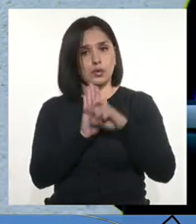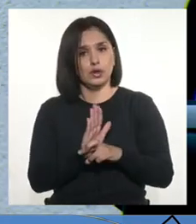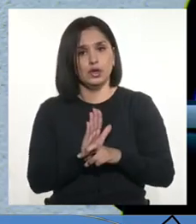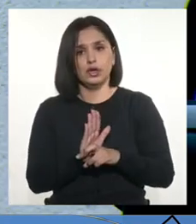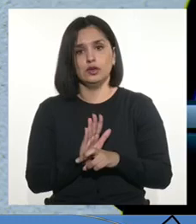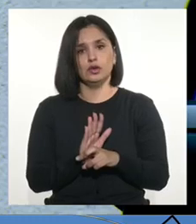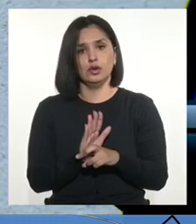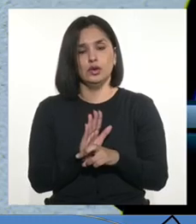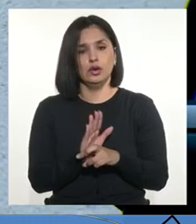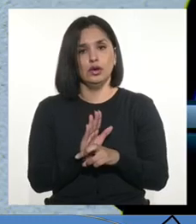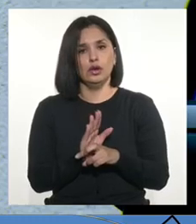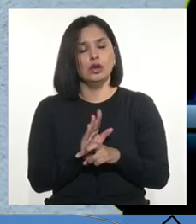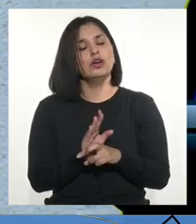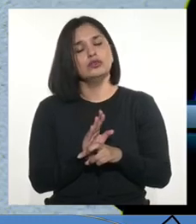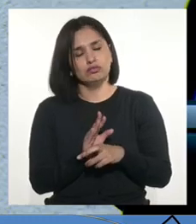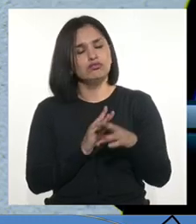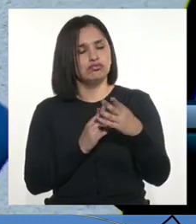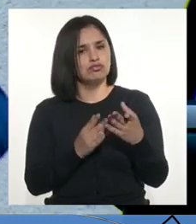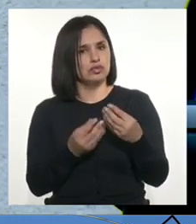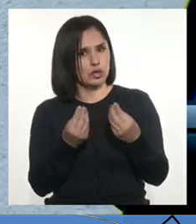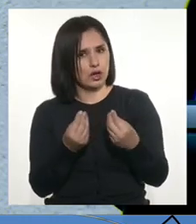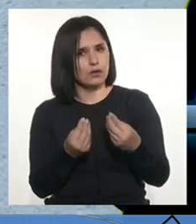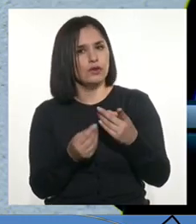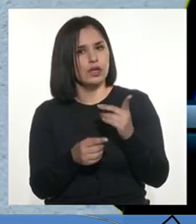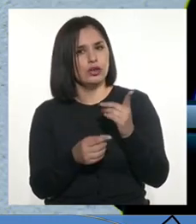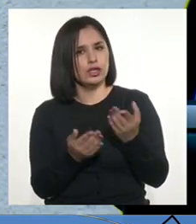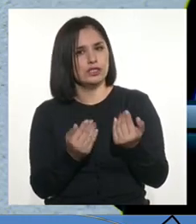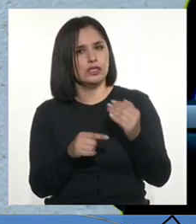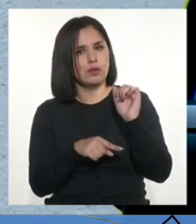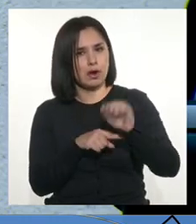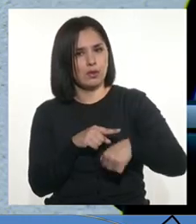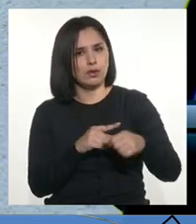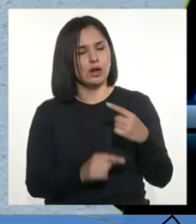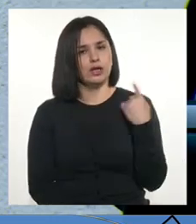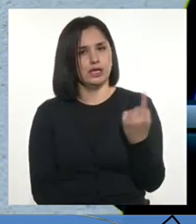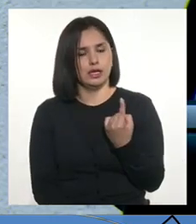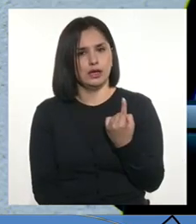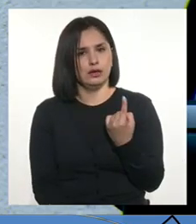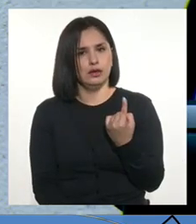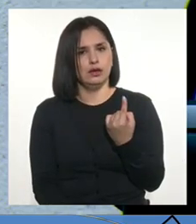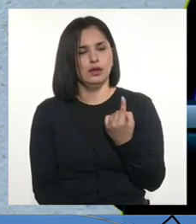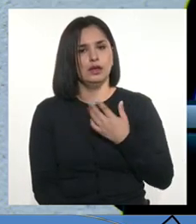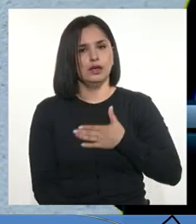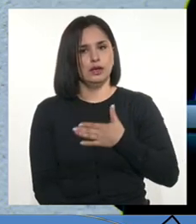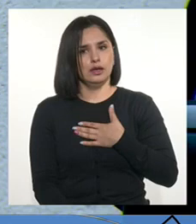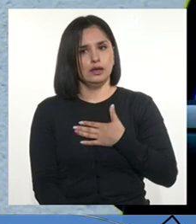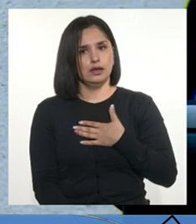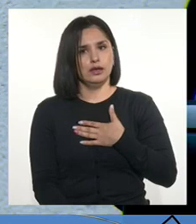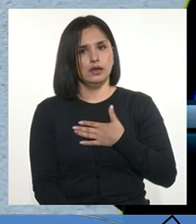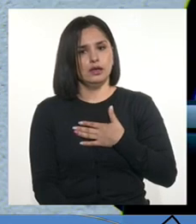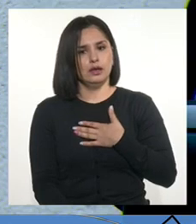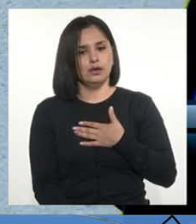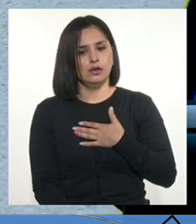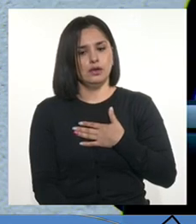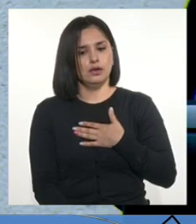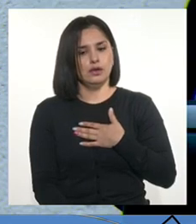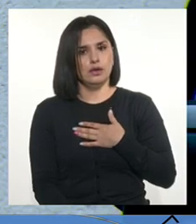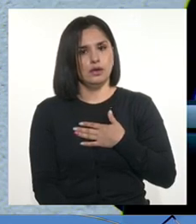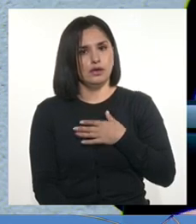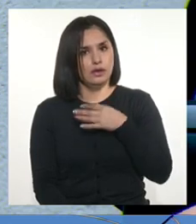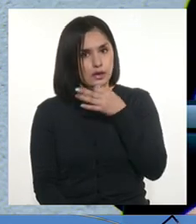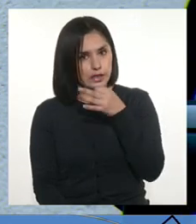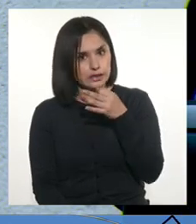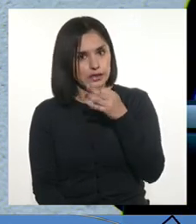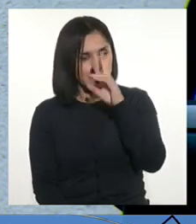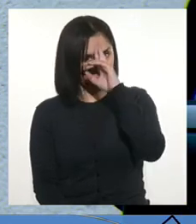que tiene una correcta y creo que hay que probarlo en general quiero destacar todo lo que es el rol que se